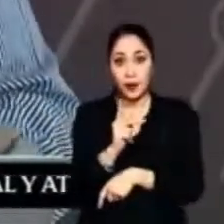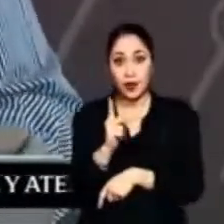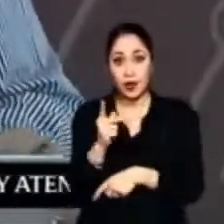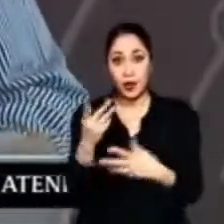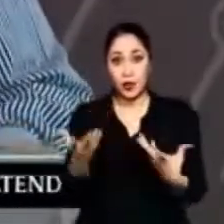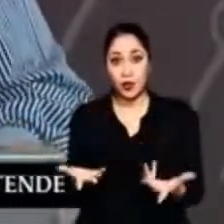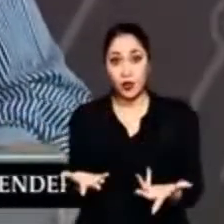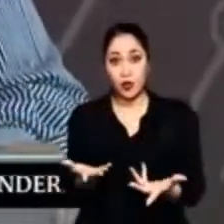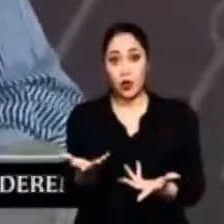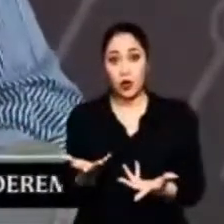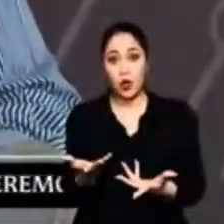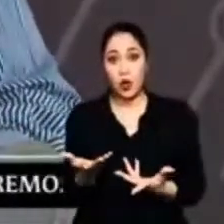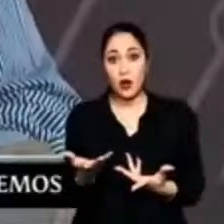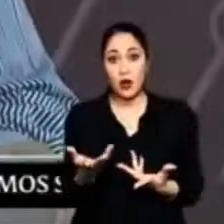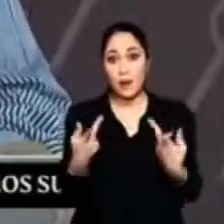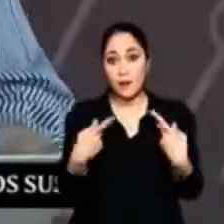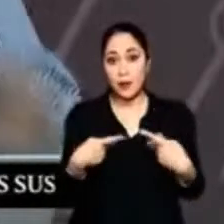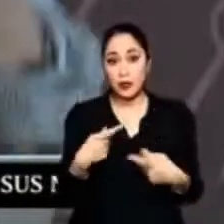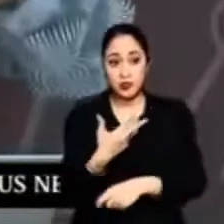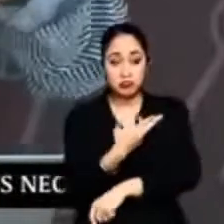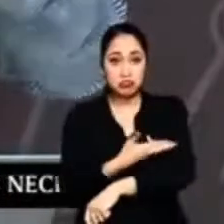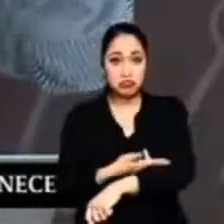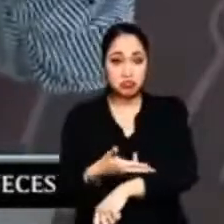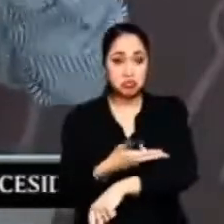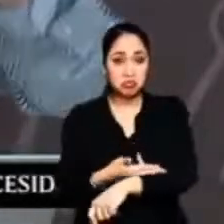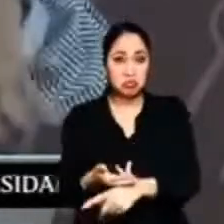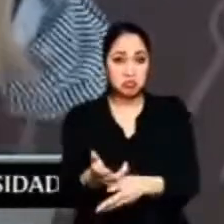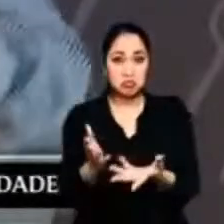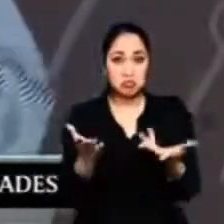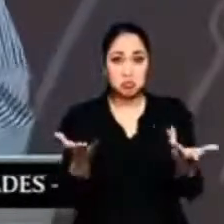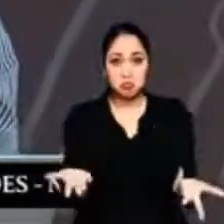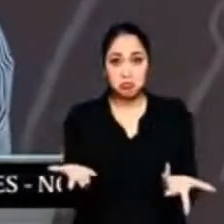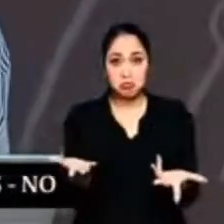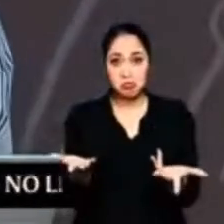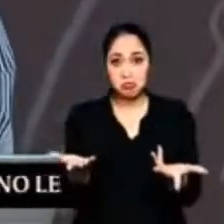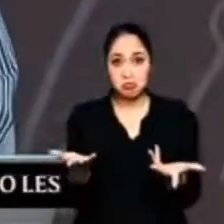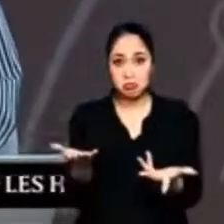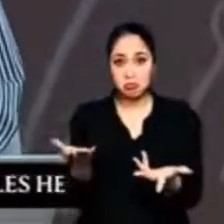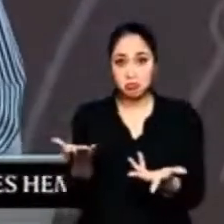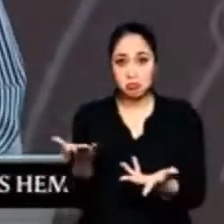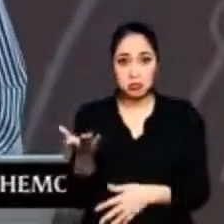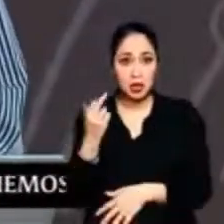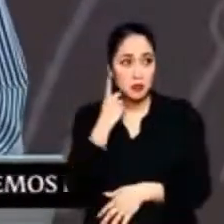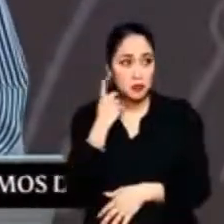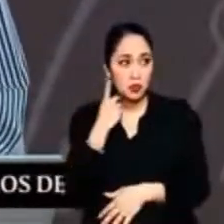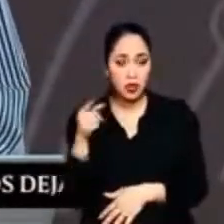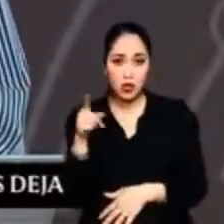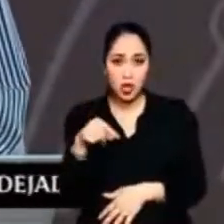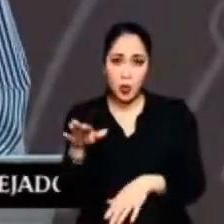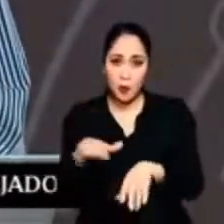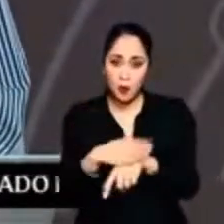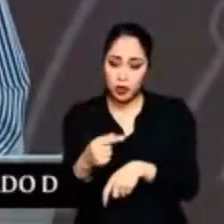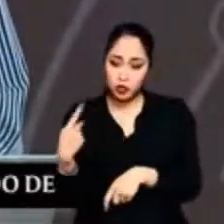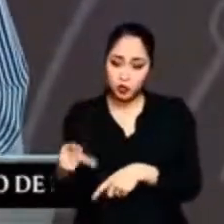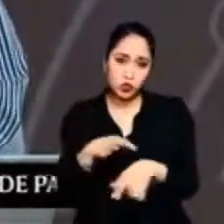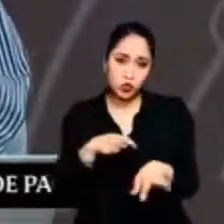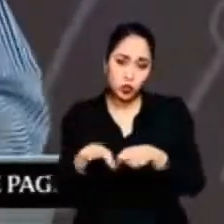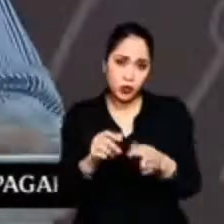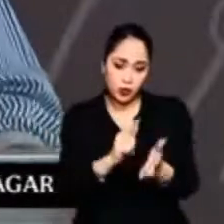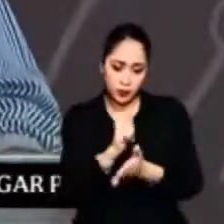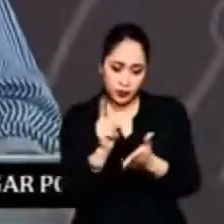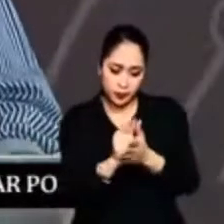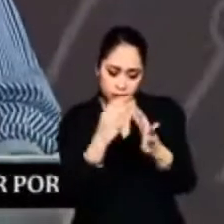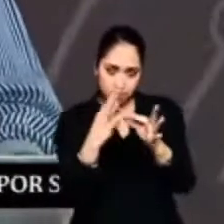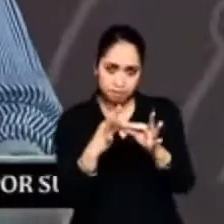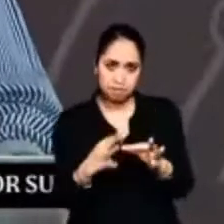por mandato. Entonces, finalizo con esto. Nosotros estamos a lo que dice